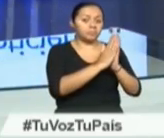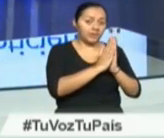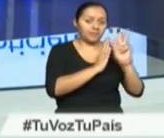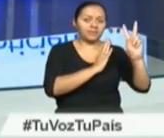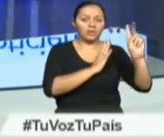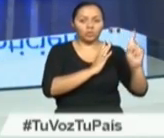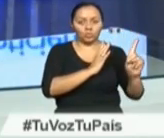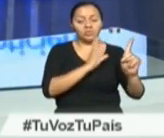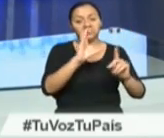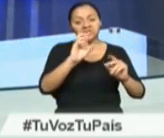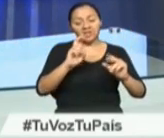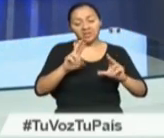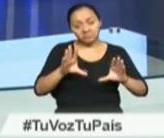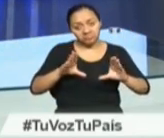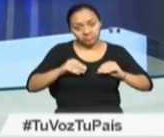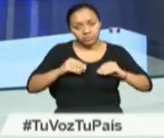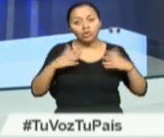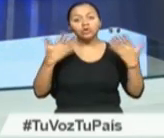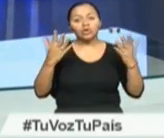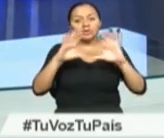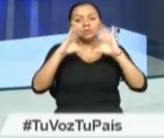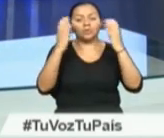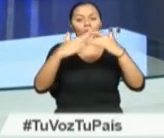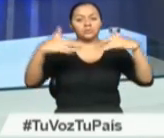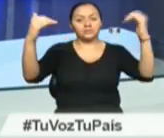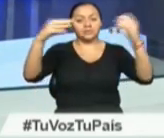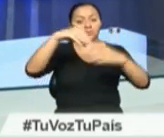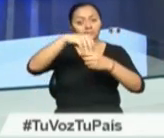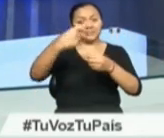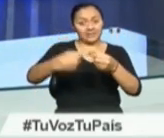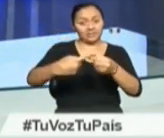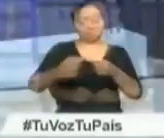evento se lo realizará en el Coliseo Rumiñahui de la ciudad de Quito.